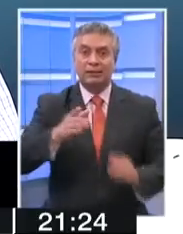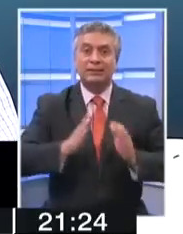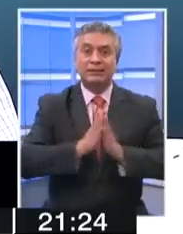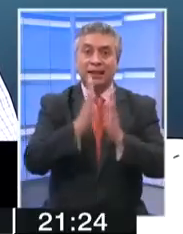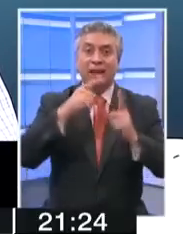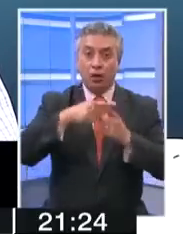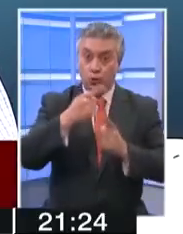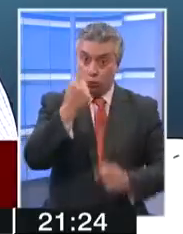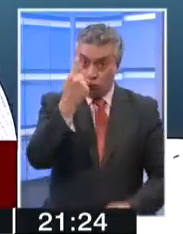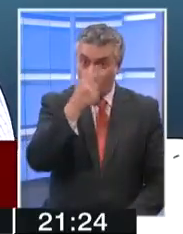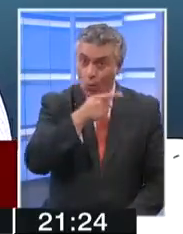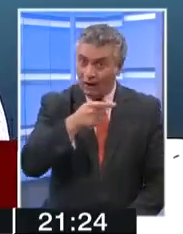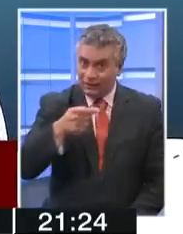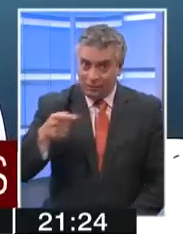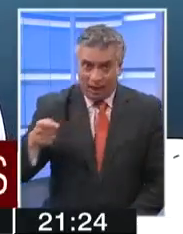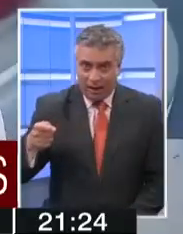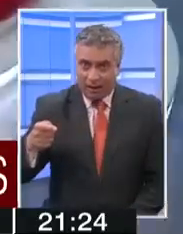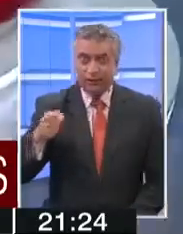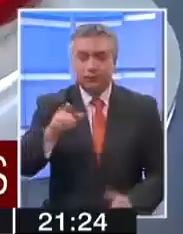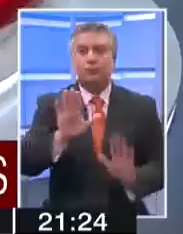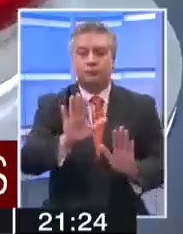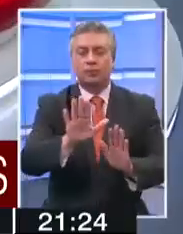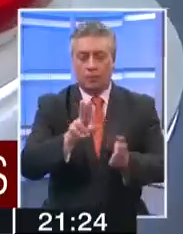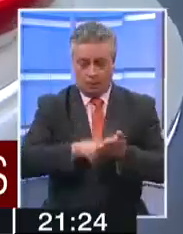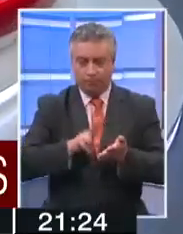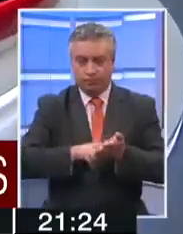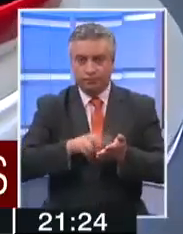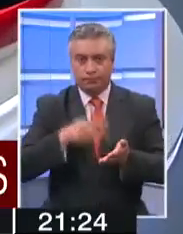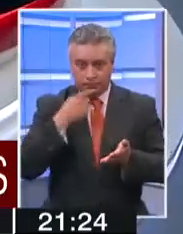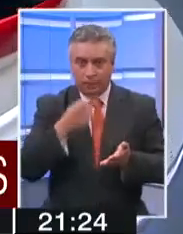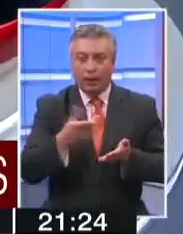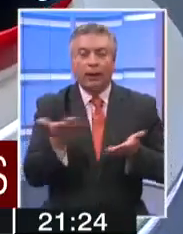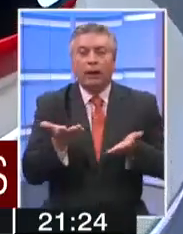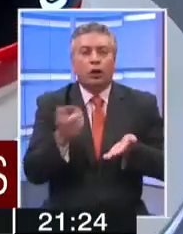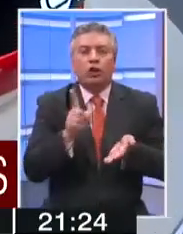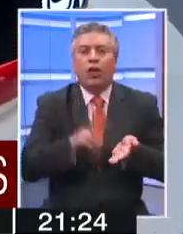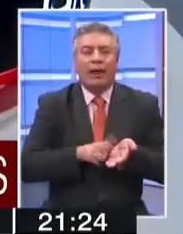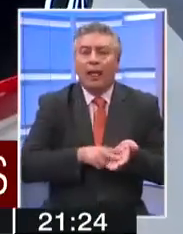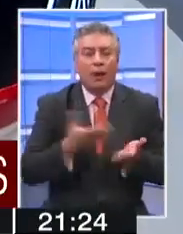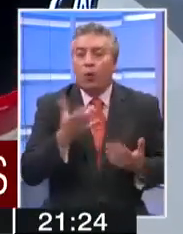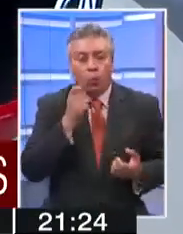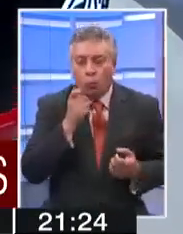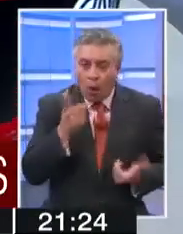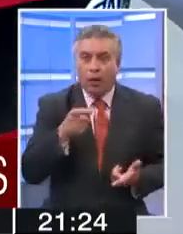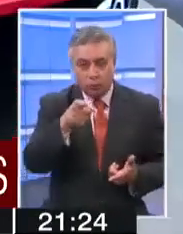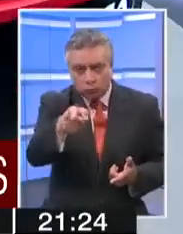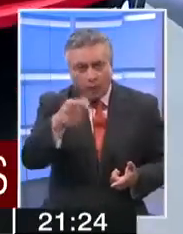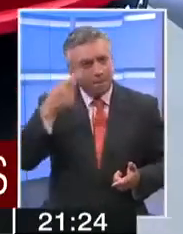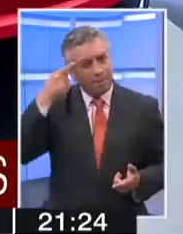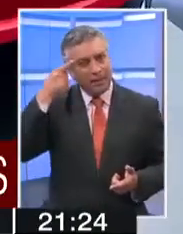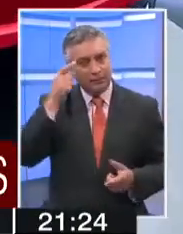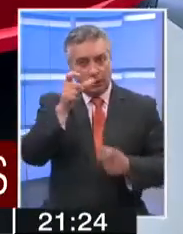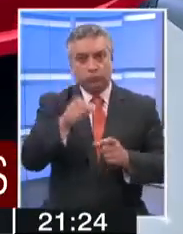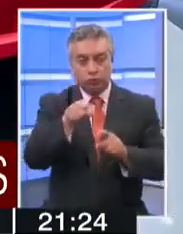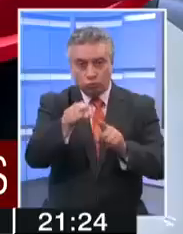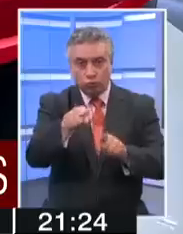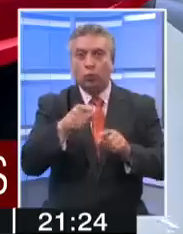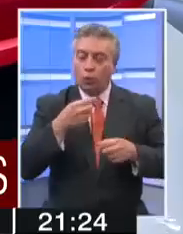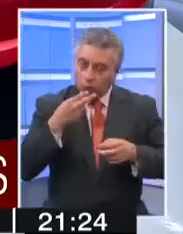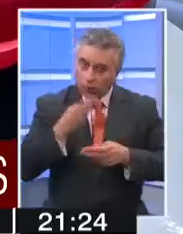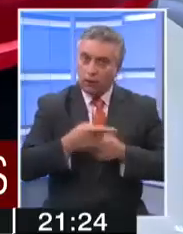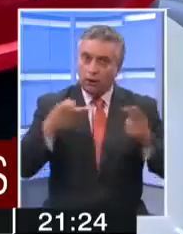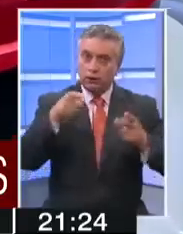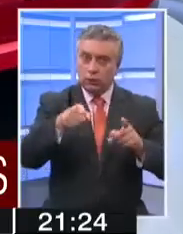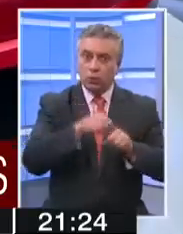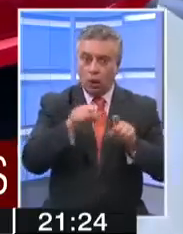problema. A ver, partamos aclarando lo que es cierto y aquello que no es real. ¿Cuál es, a su juicio, o desde su punto de vista, digamos, con